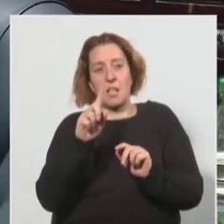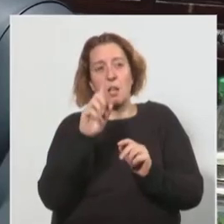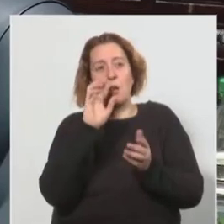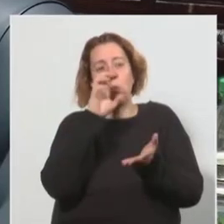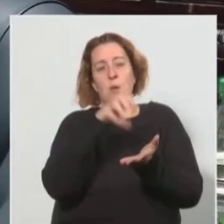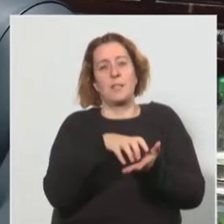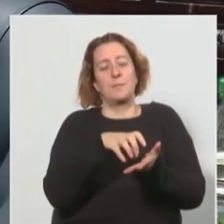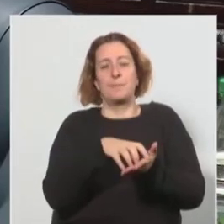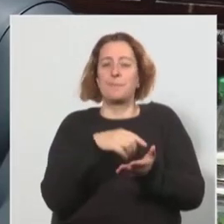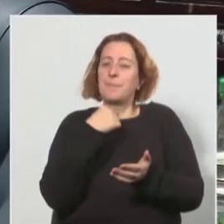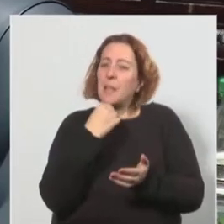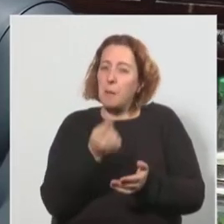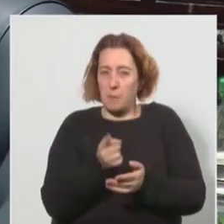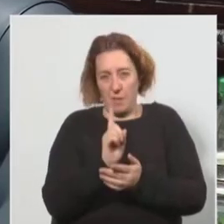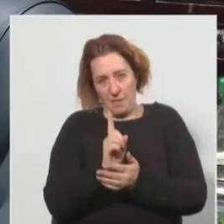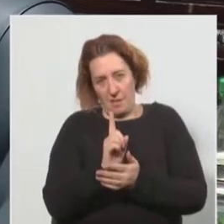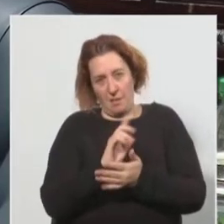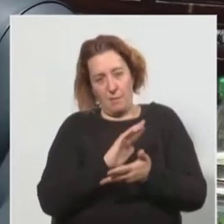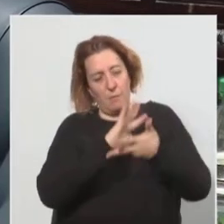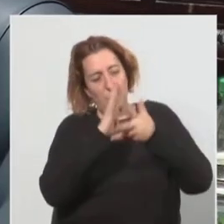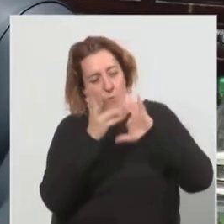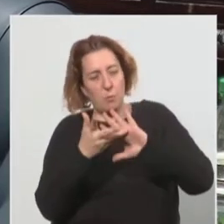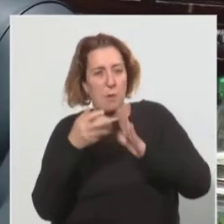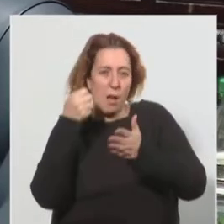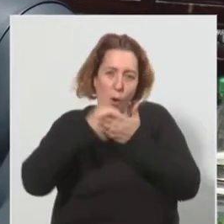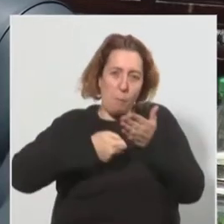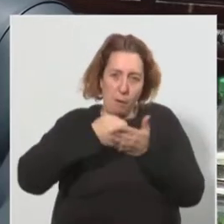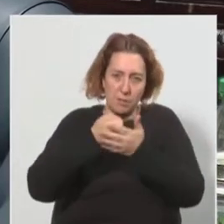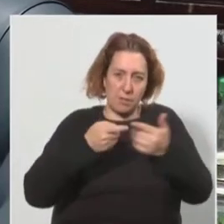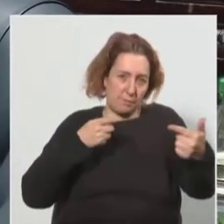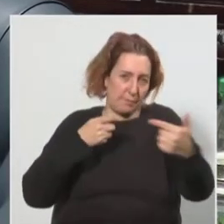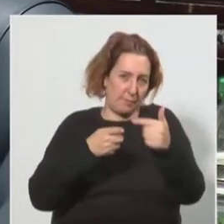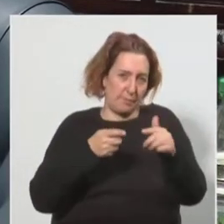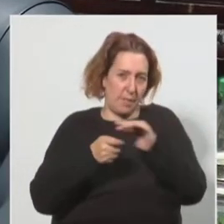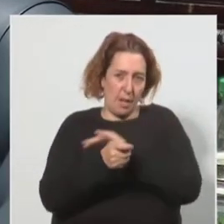con deficiencias estratégicas del mundo.